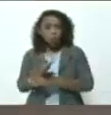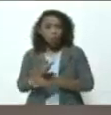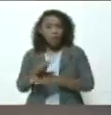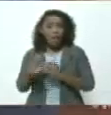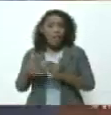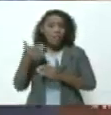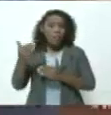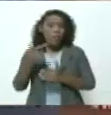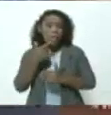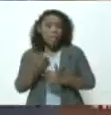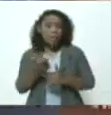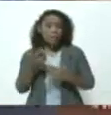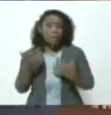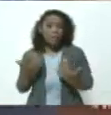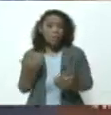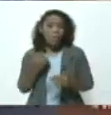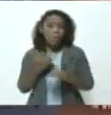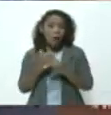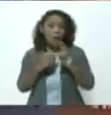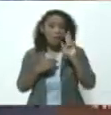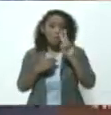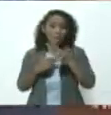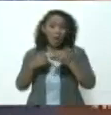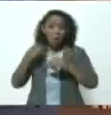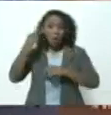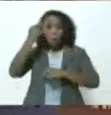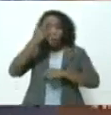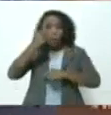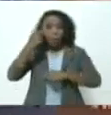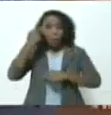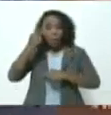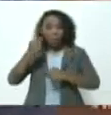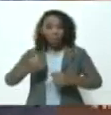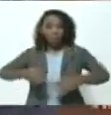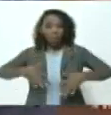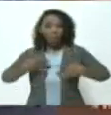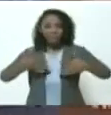decir y ver en sus ojos la